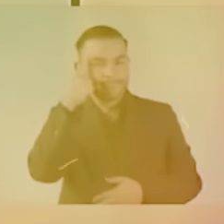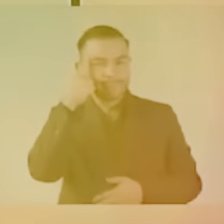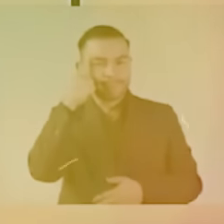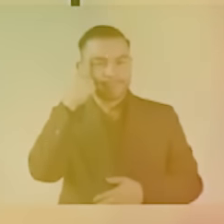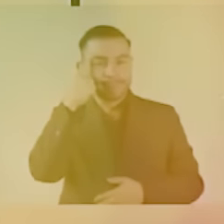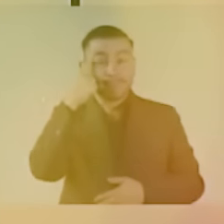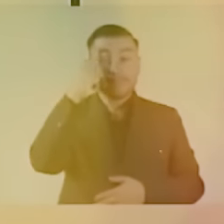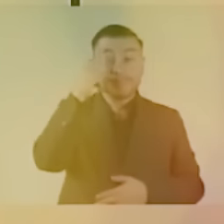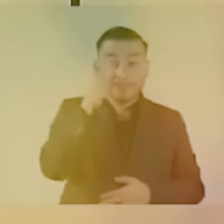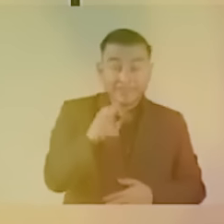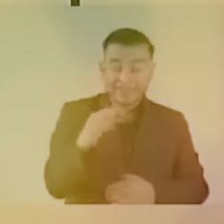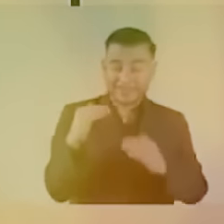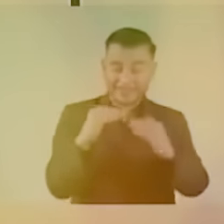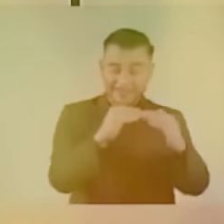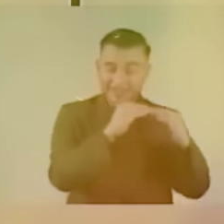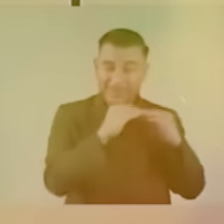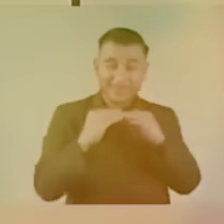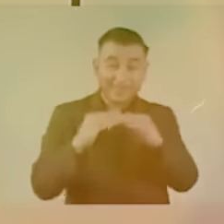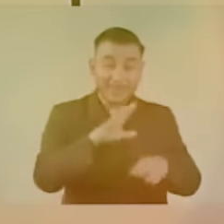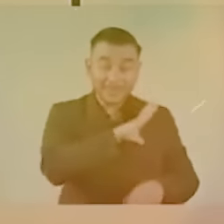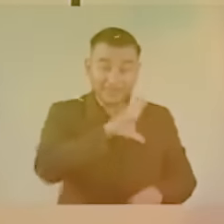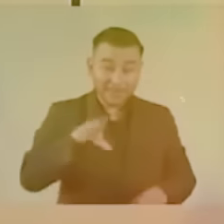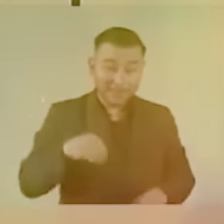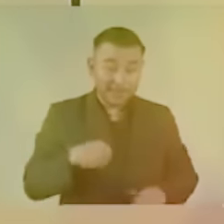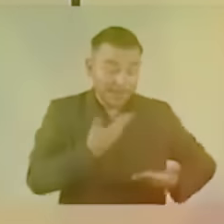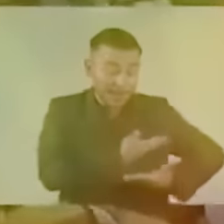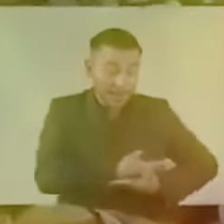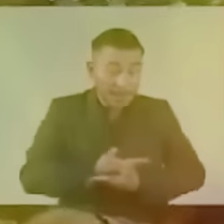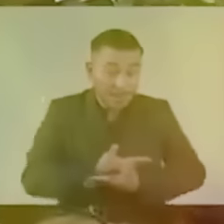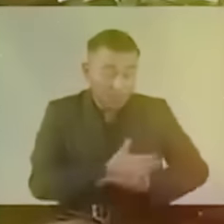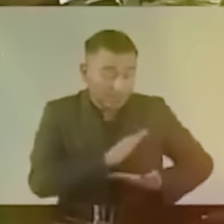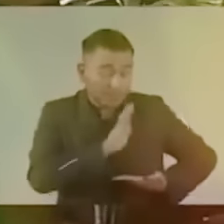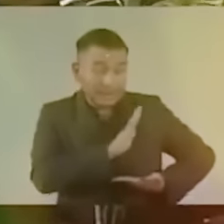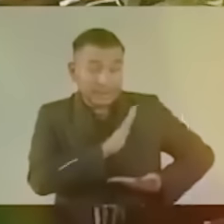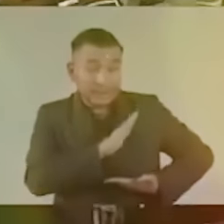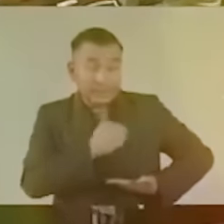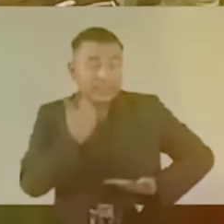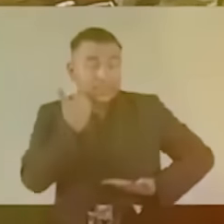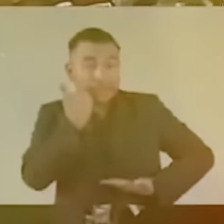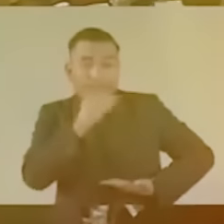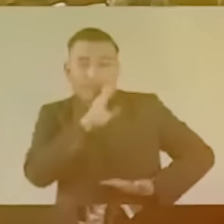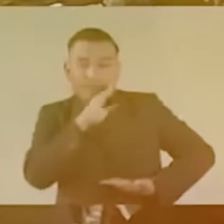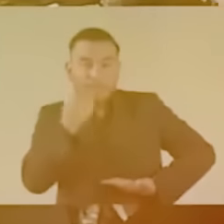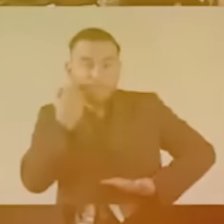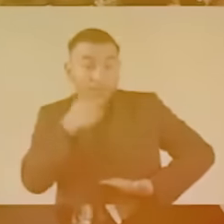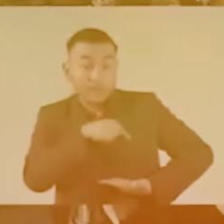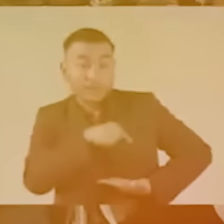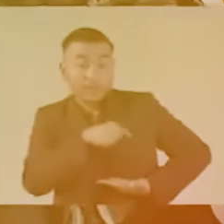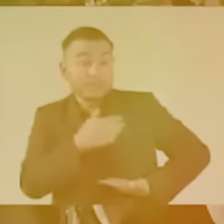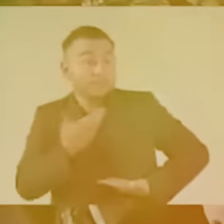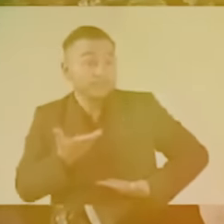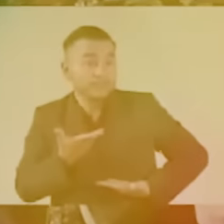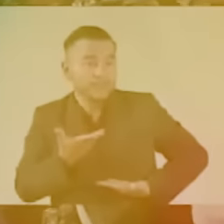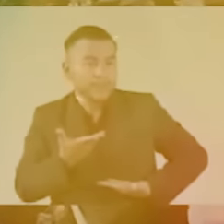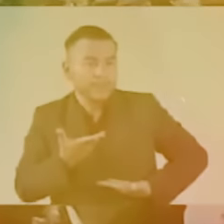Así como una familia que tiene a su hijo enfermo, tienen a su hijo enfermo, ya lleva